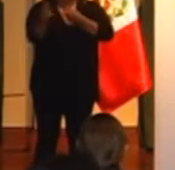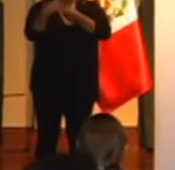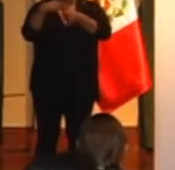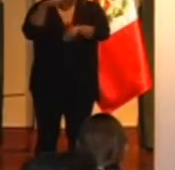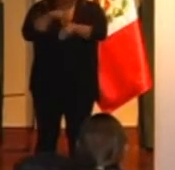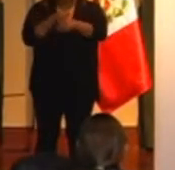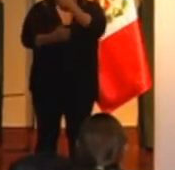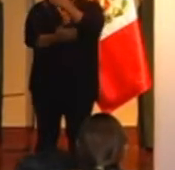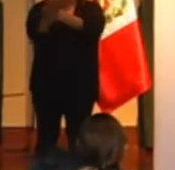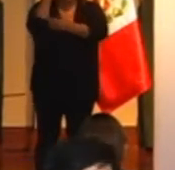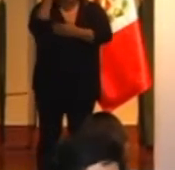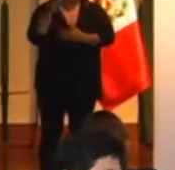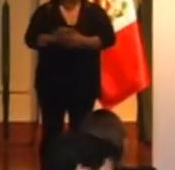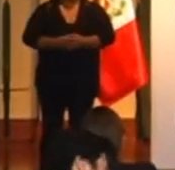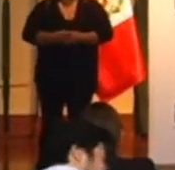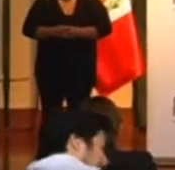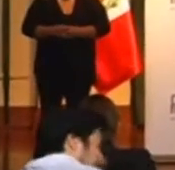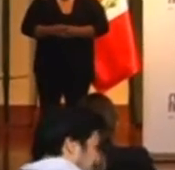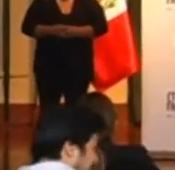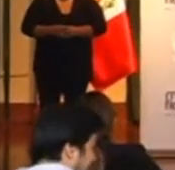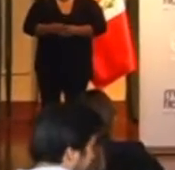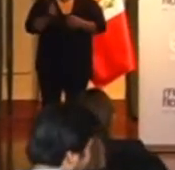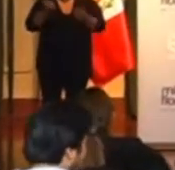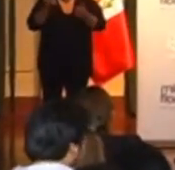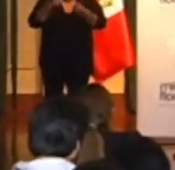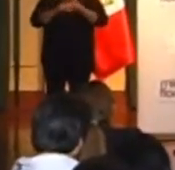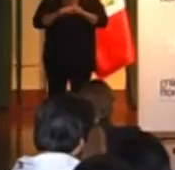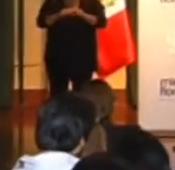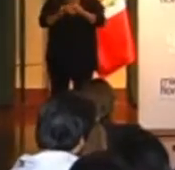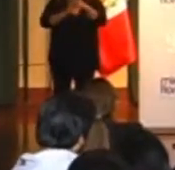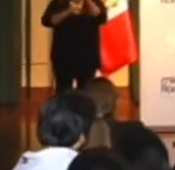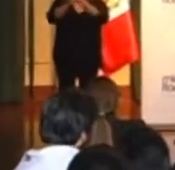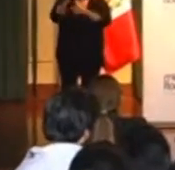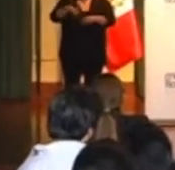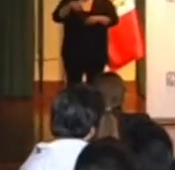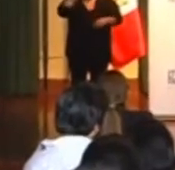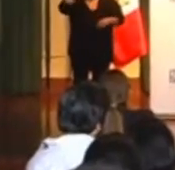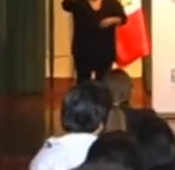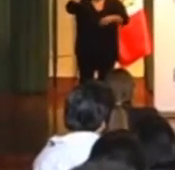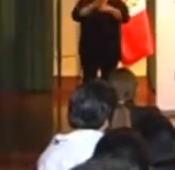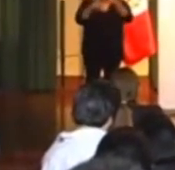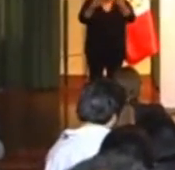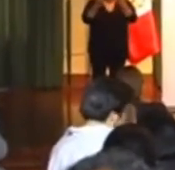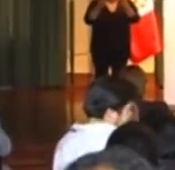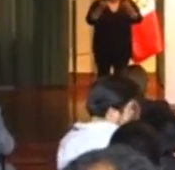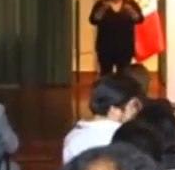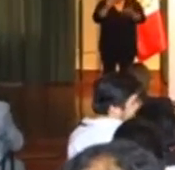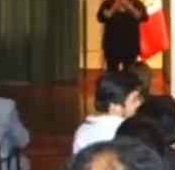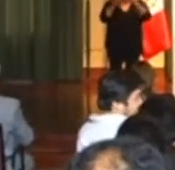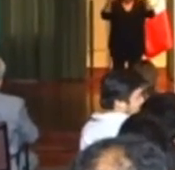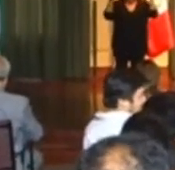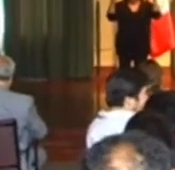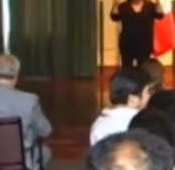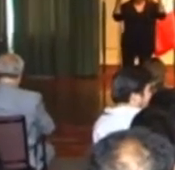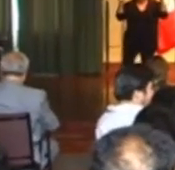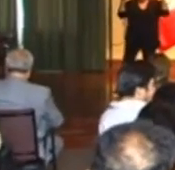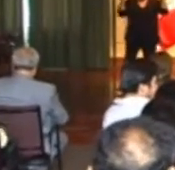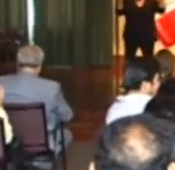mañana y pues a seguir construyendo este Miraflores que todos llevamos en el corazón. Gracias.